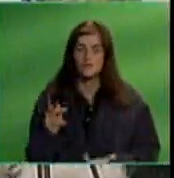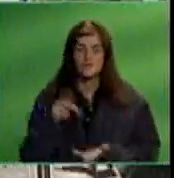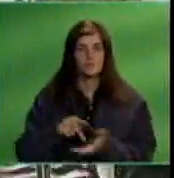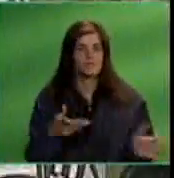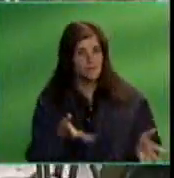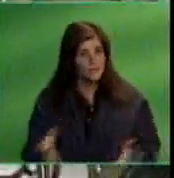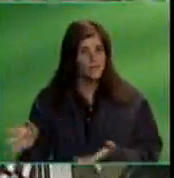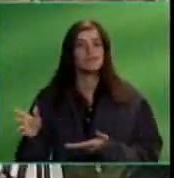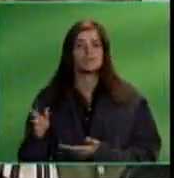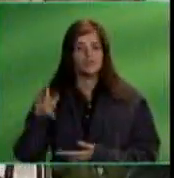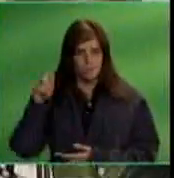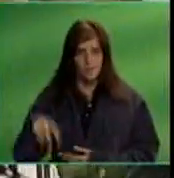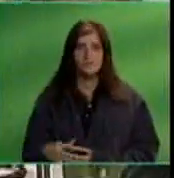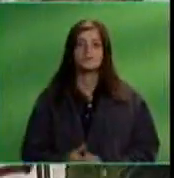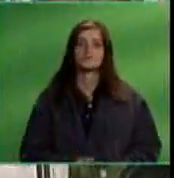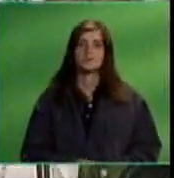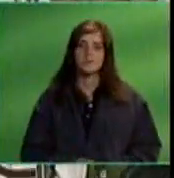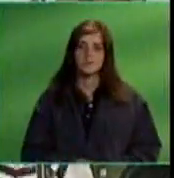bienvenidos